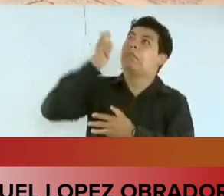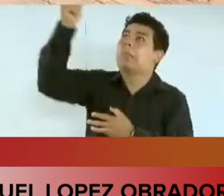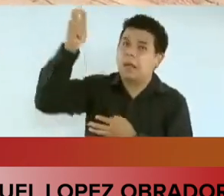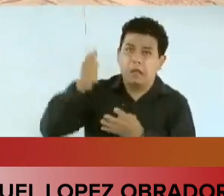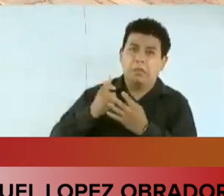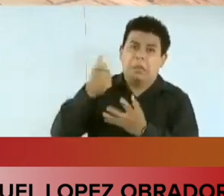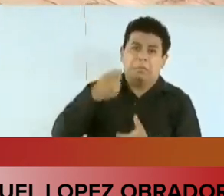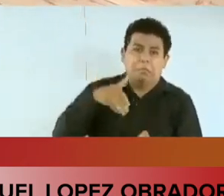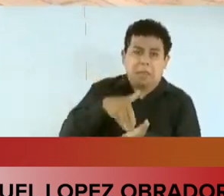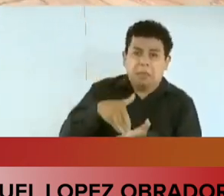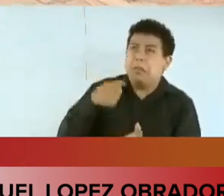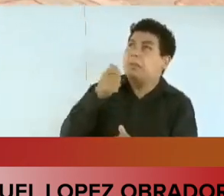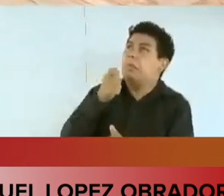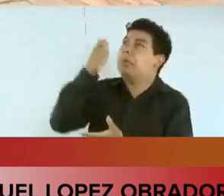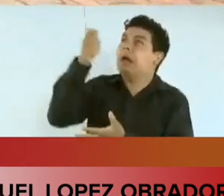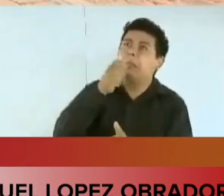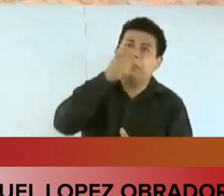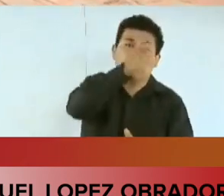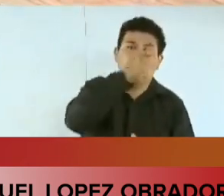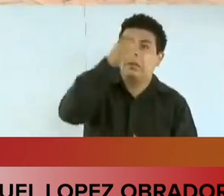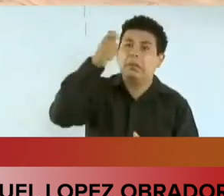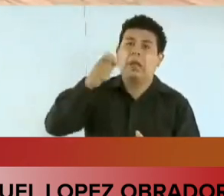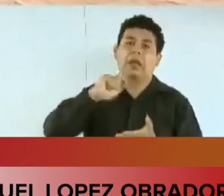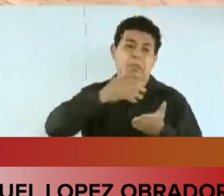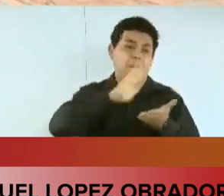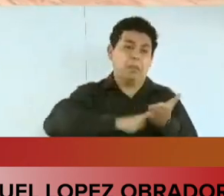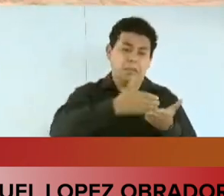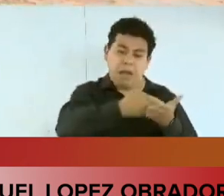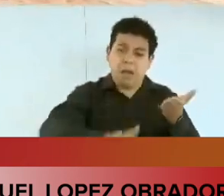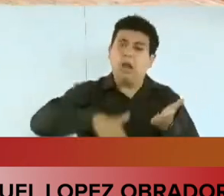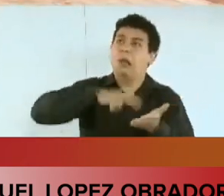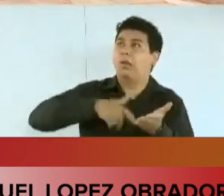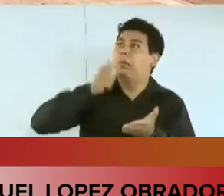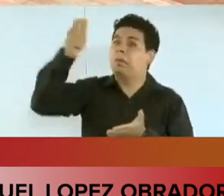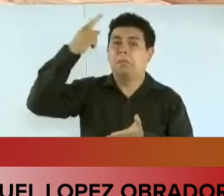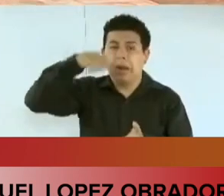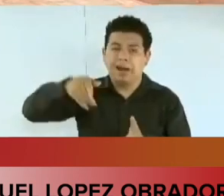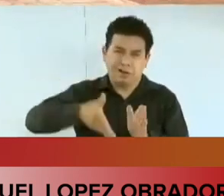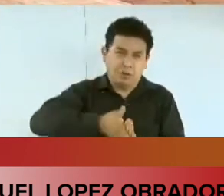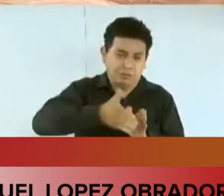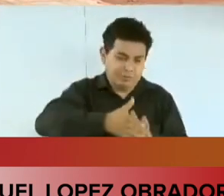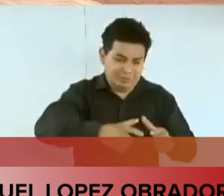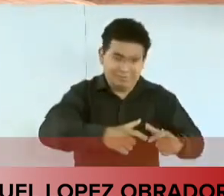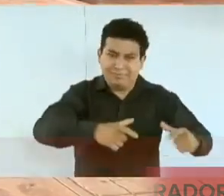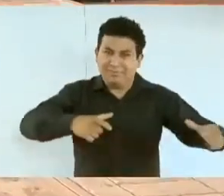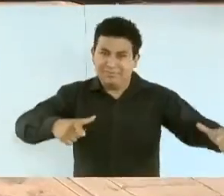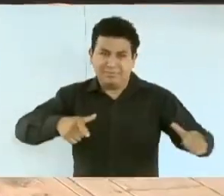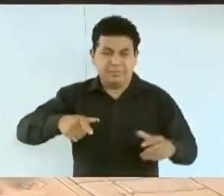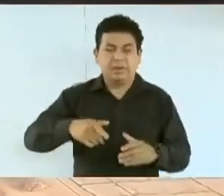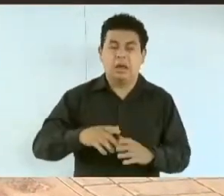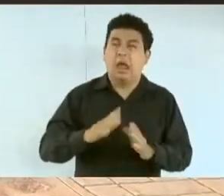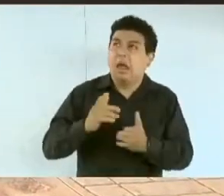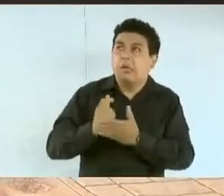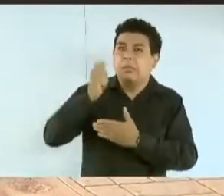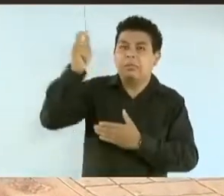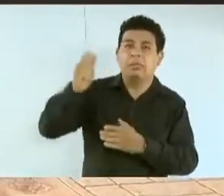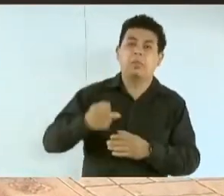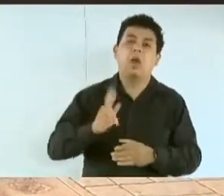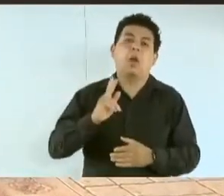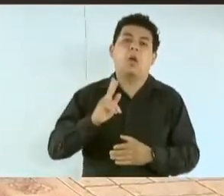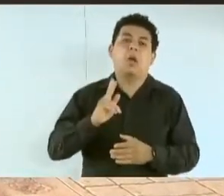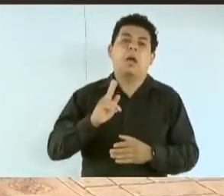reciben un contrato para hacer un camino, como tienen que dar